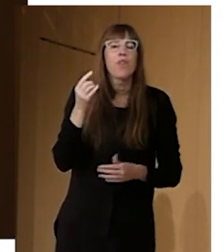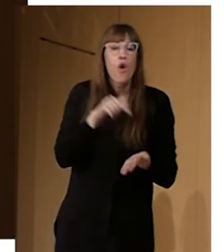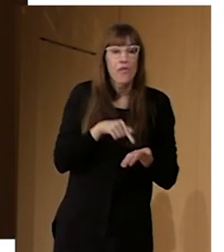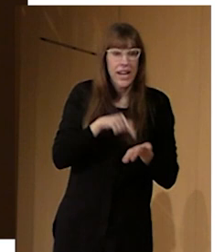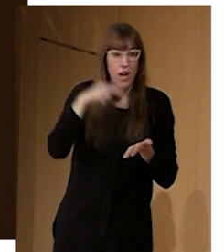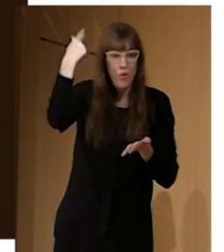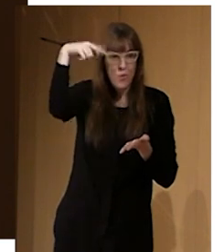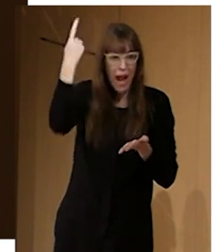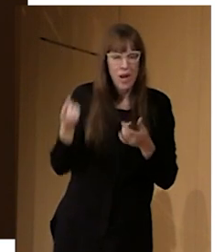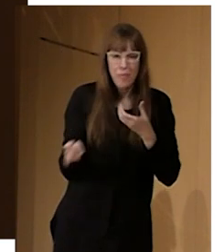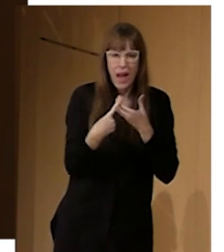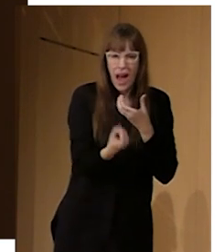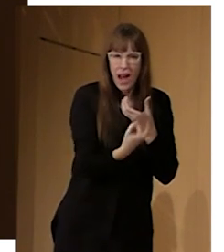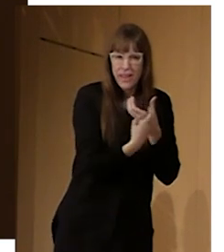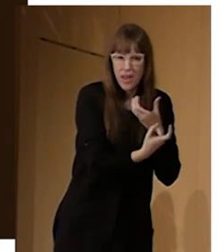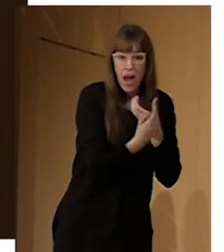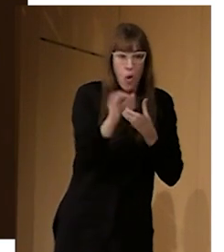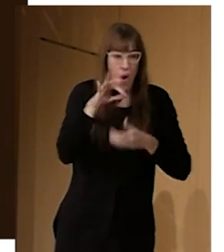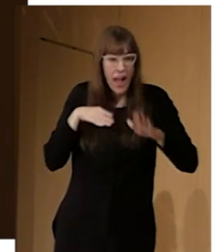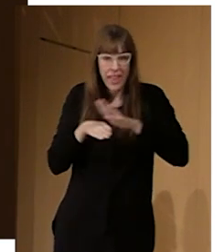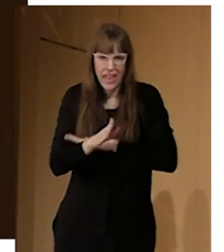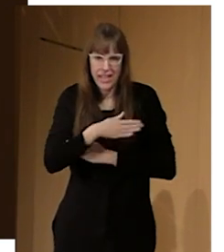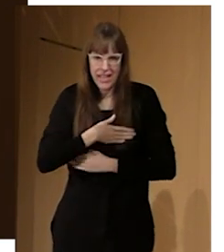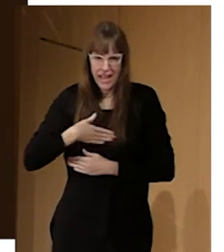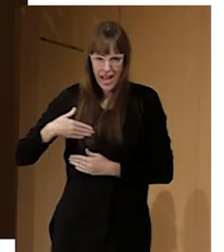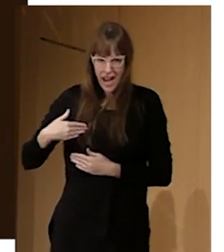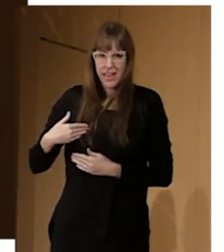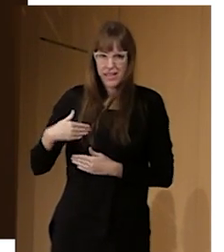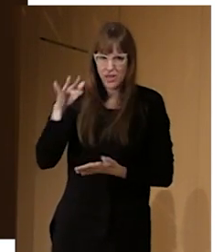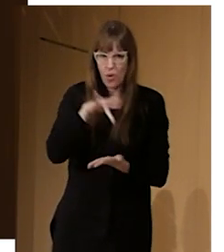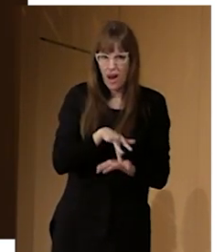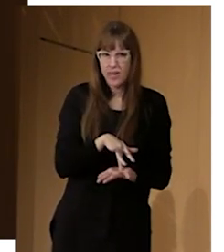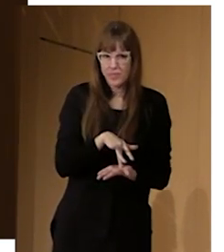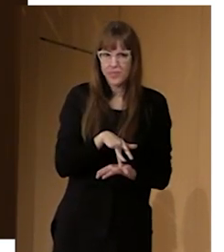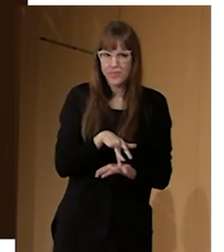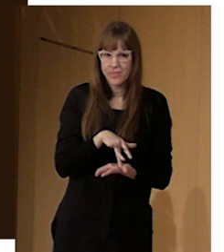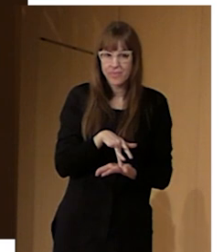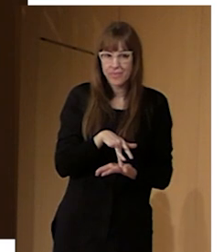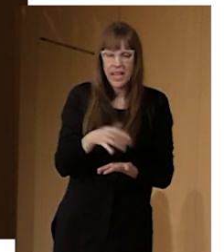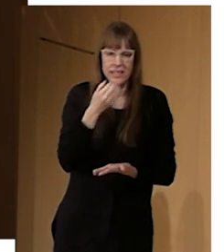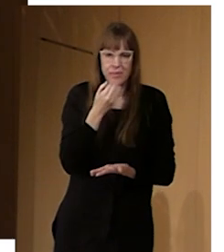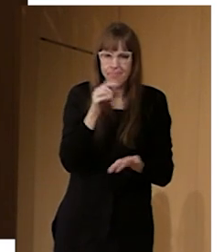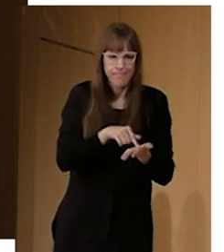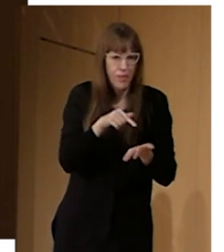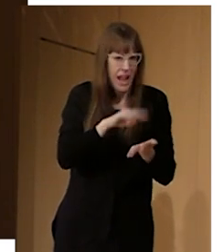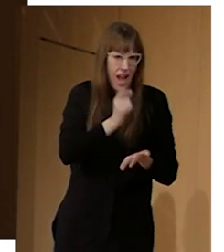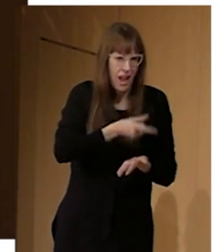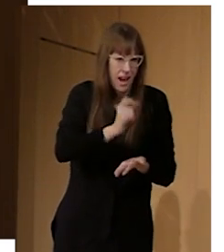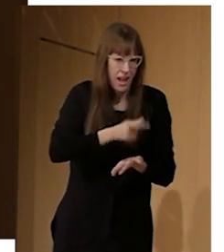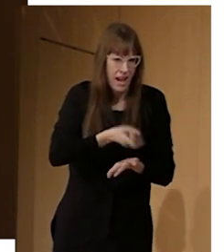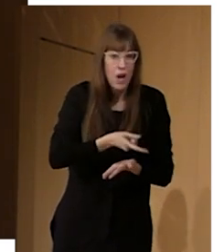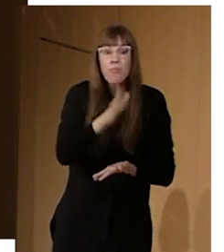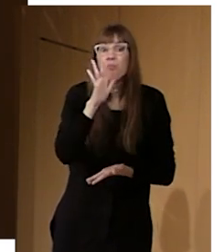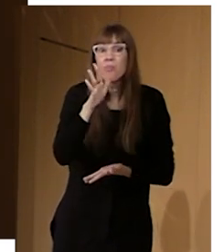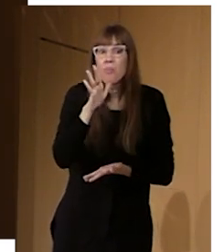cultural eh de las programaciones eh eh habituales Porque me Temo que a lo largo de la historia